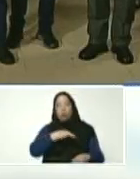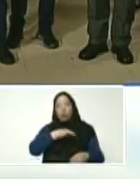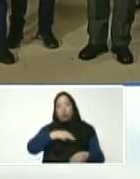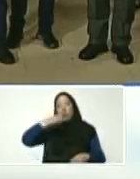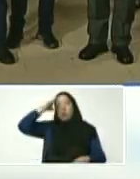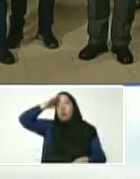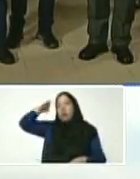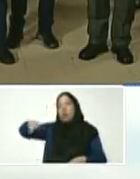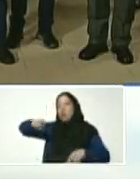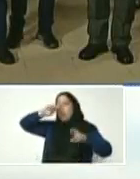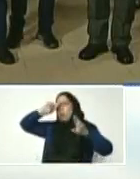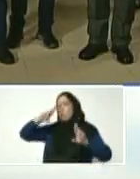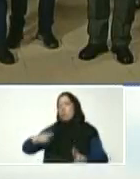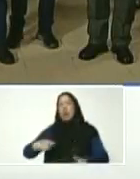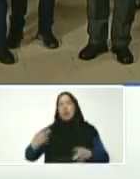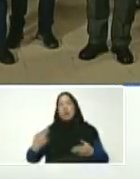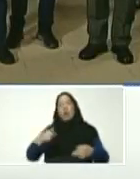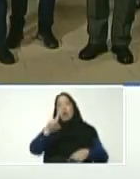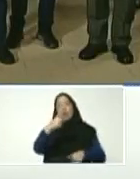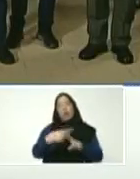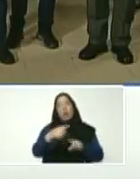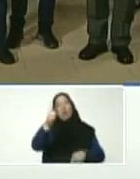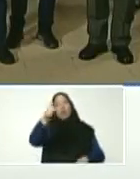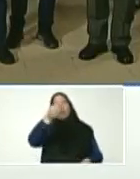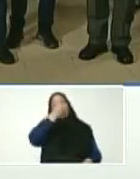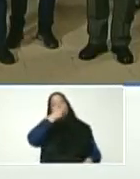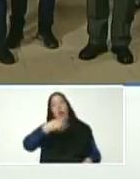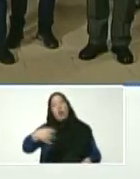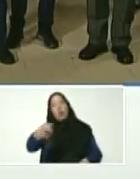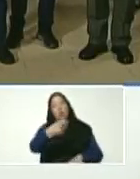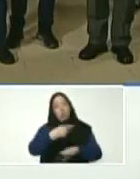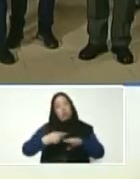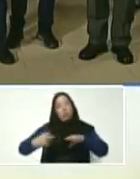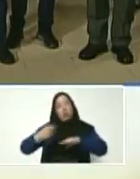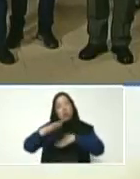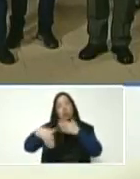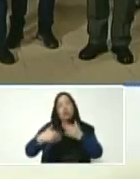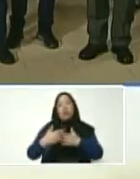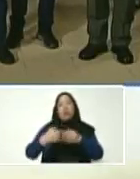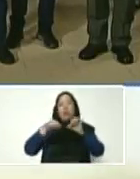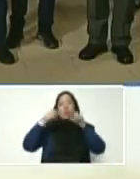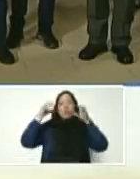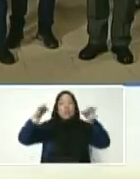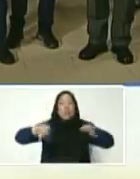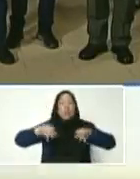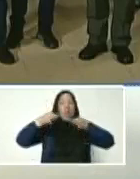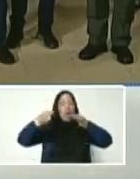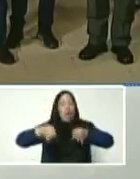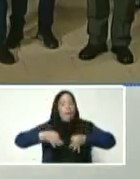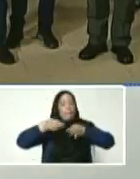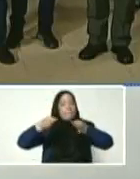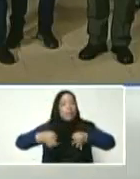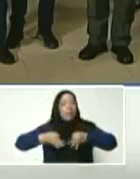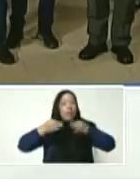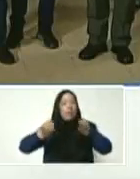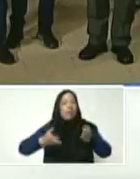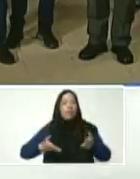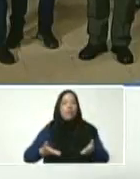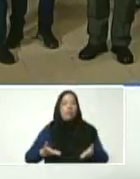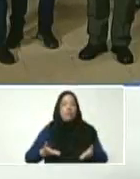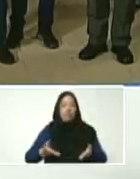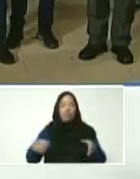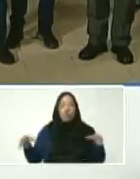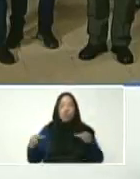como respuesta al 1x10 del buen gobierno y llegaron para quedarse. Los bricomiles van a ser